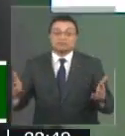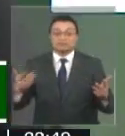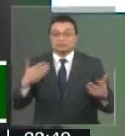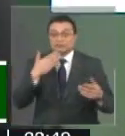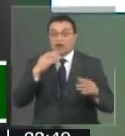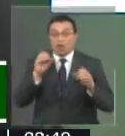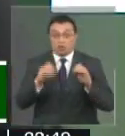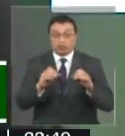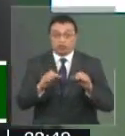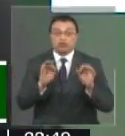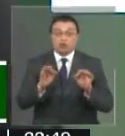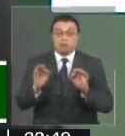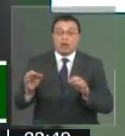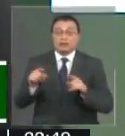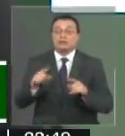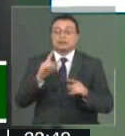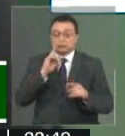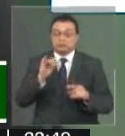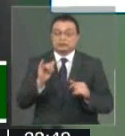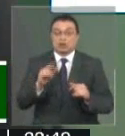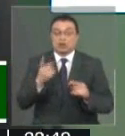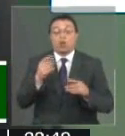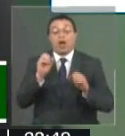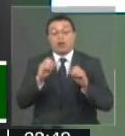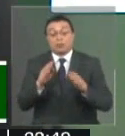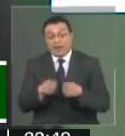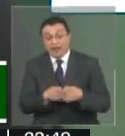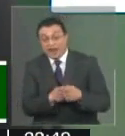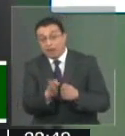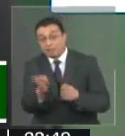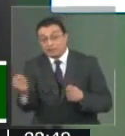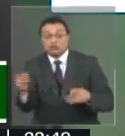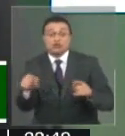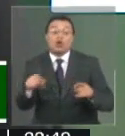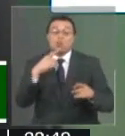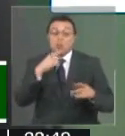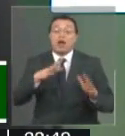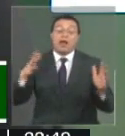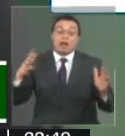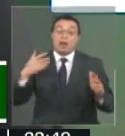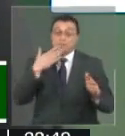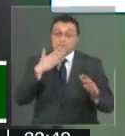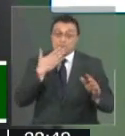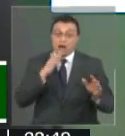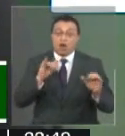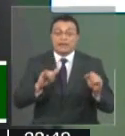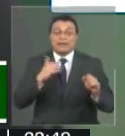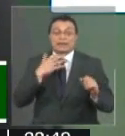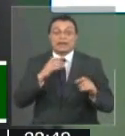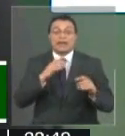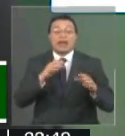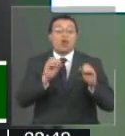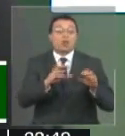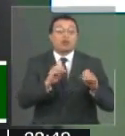educación tradicional, sí. Hay educación alternativa que están haciendo, que es mucho más interesante que la educación tradicional. Mm.